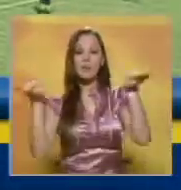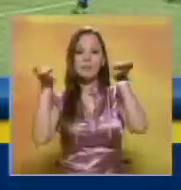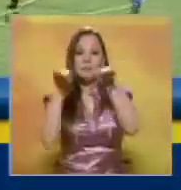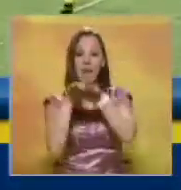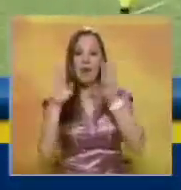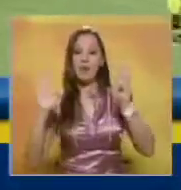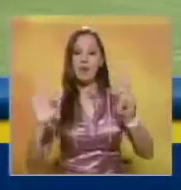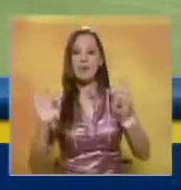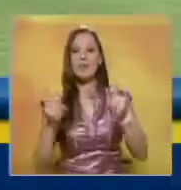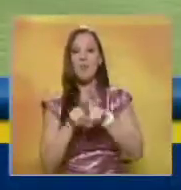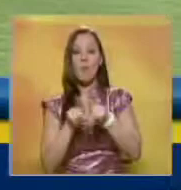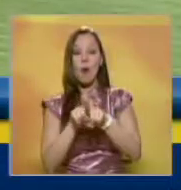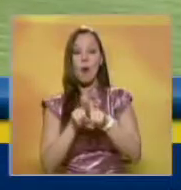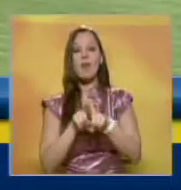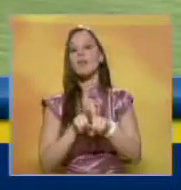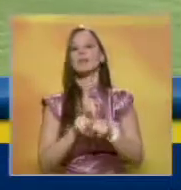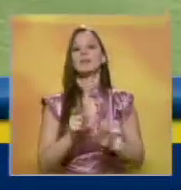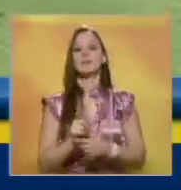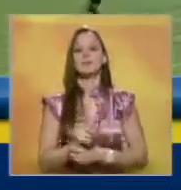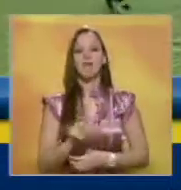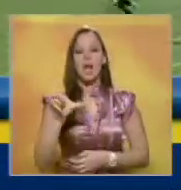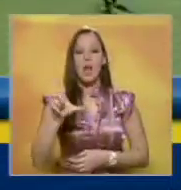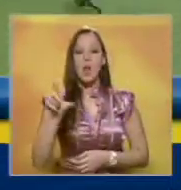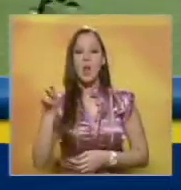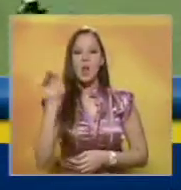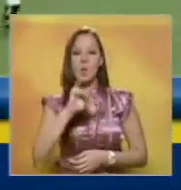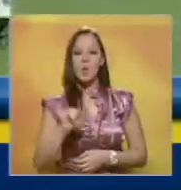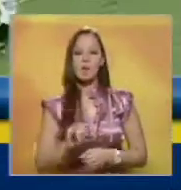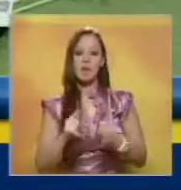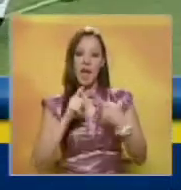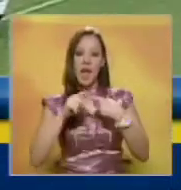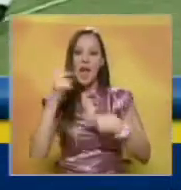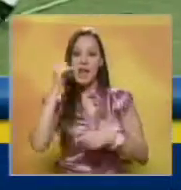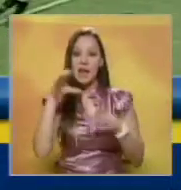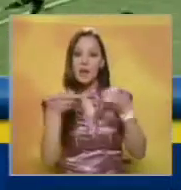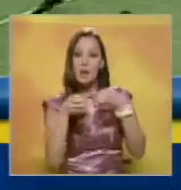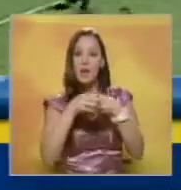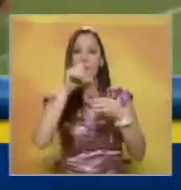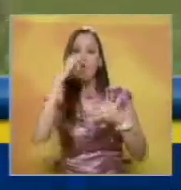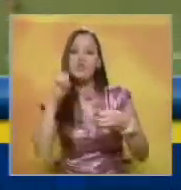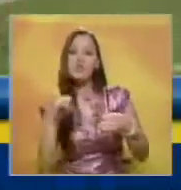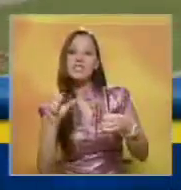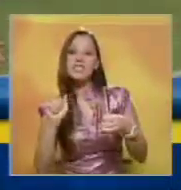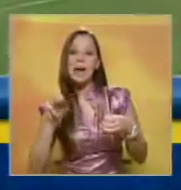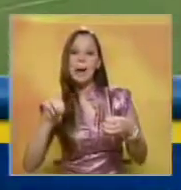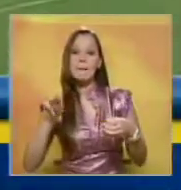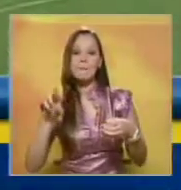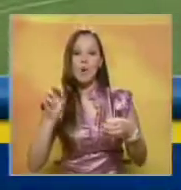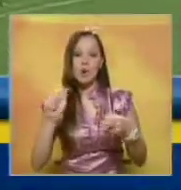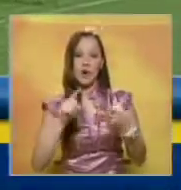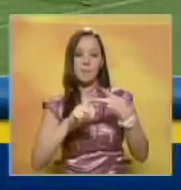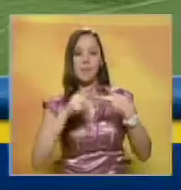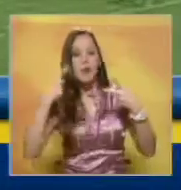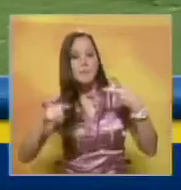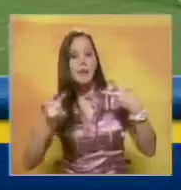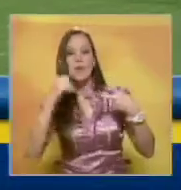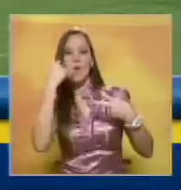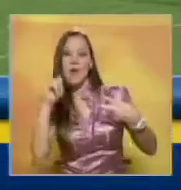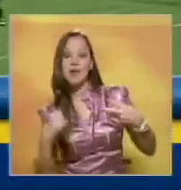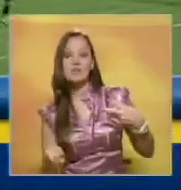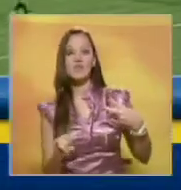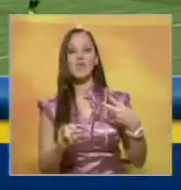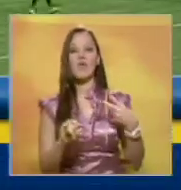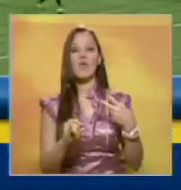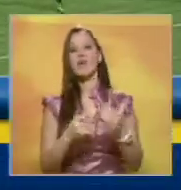después con un tanto de Luis Vargas. El Zamora se fue arriba a los 6 con gol de Ricardo Clarke, pero el Zulia lograría igualar las acciones a los